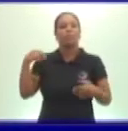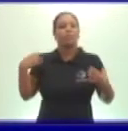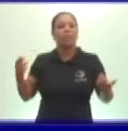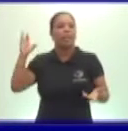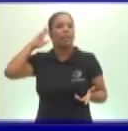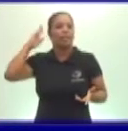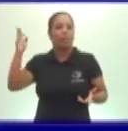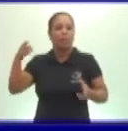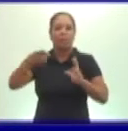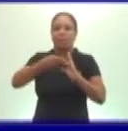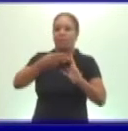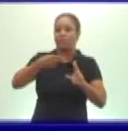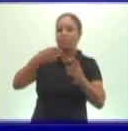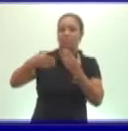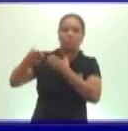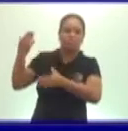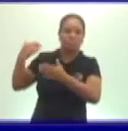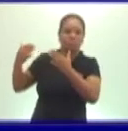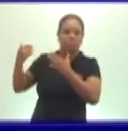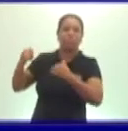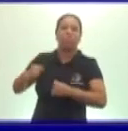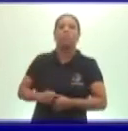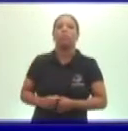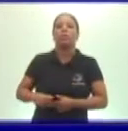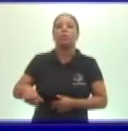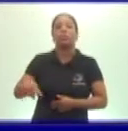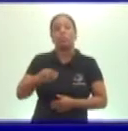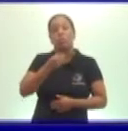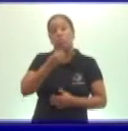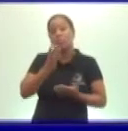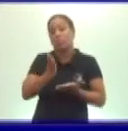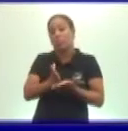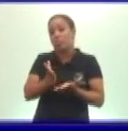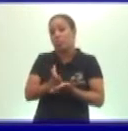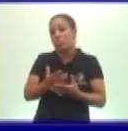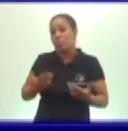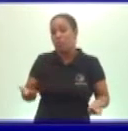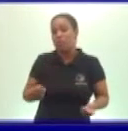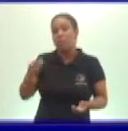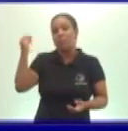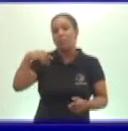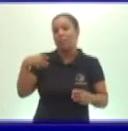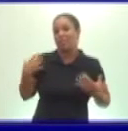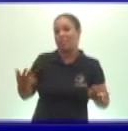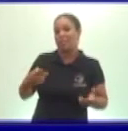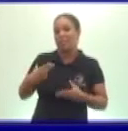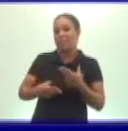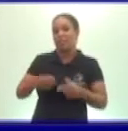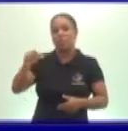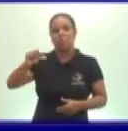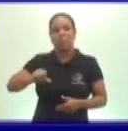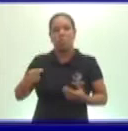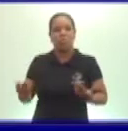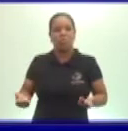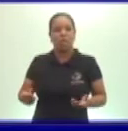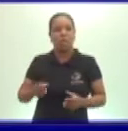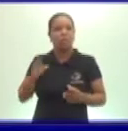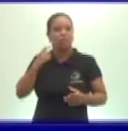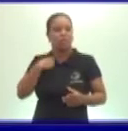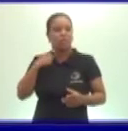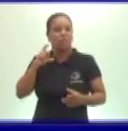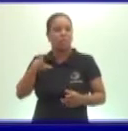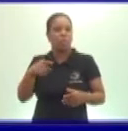diagnóstico que ustedes están elaborando. Y por lo tanto, por eso está la interrogación. ¿Qué inferencia poder sacar?